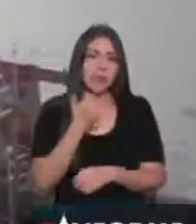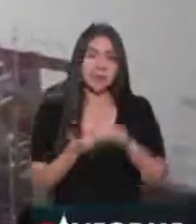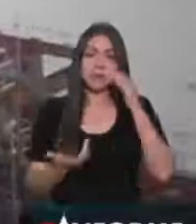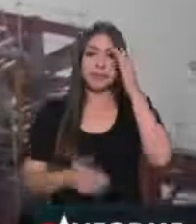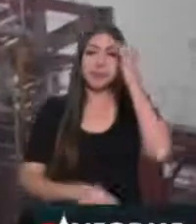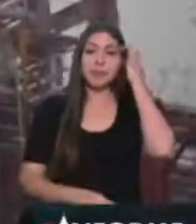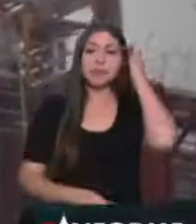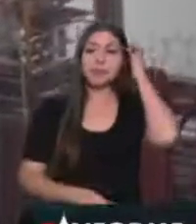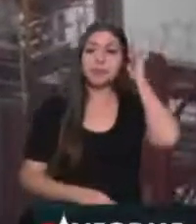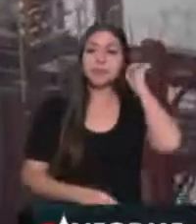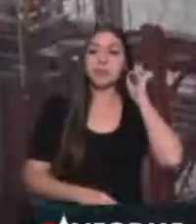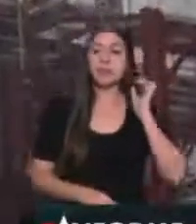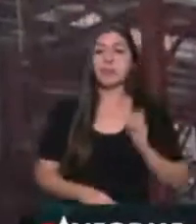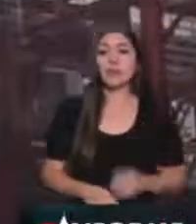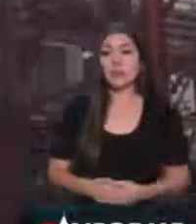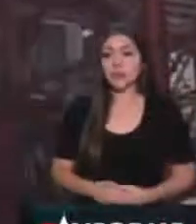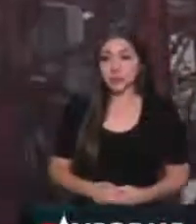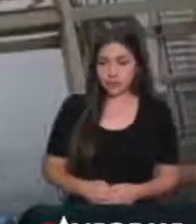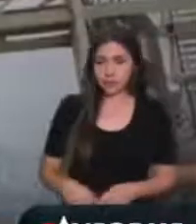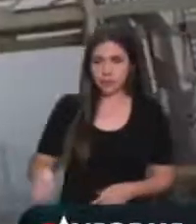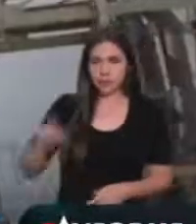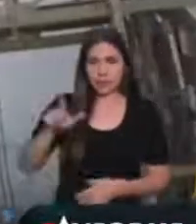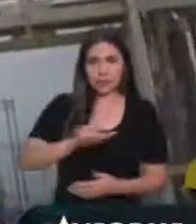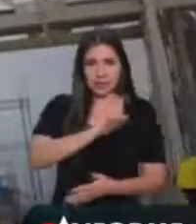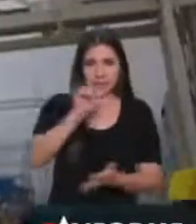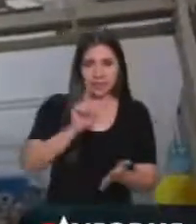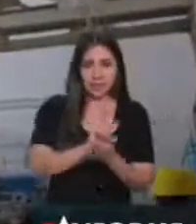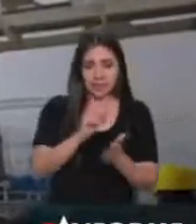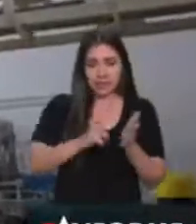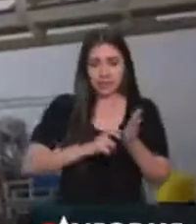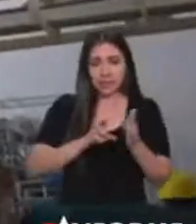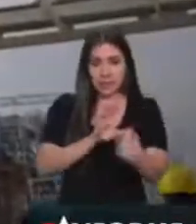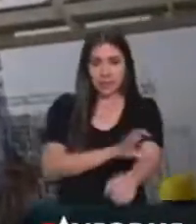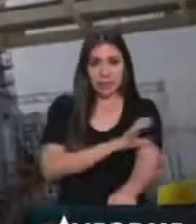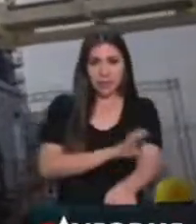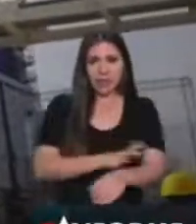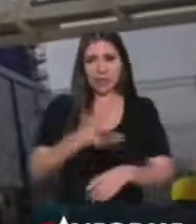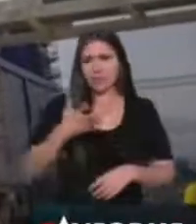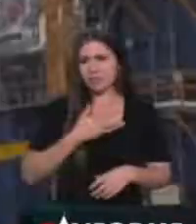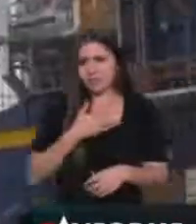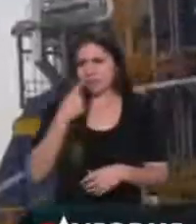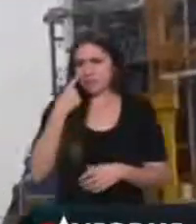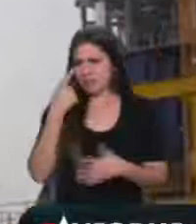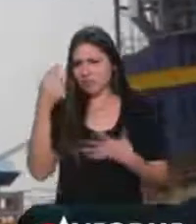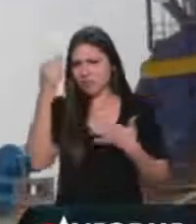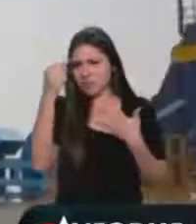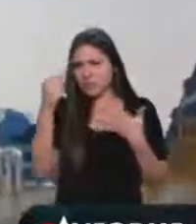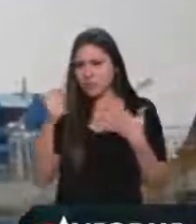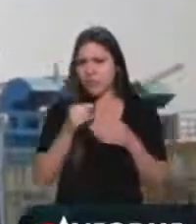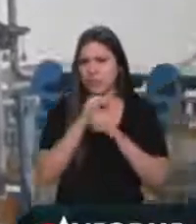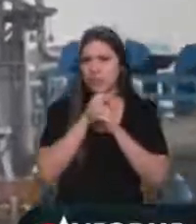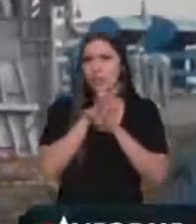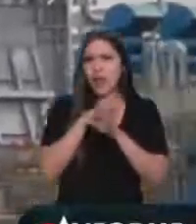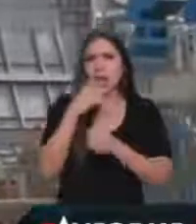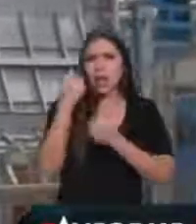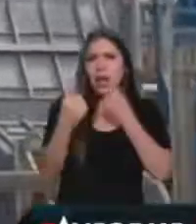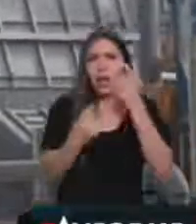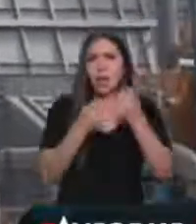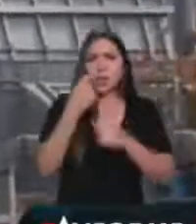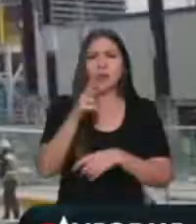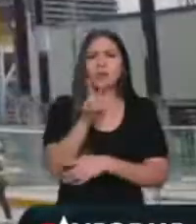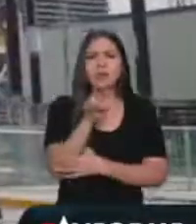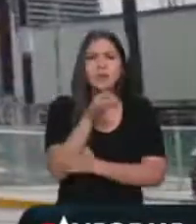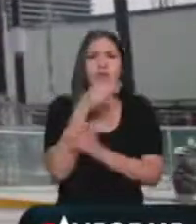Bajo lupa, la reforma a la industria eléctrica arroja datos que desmitifican puntos relevantes que algunos medios han tergiversado durante